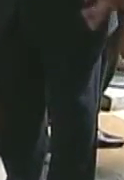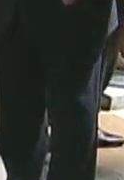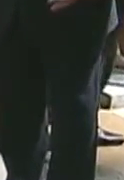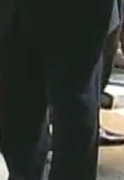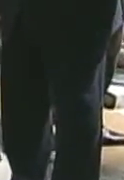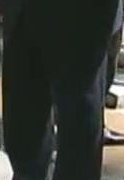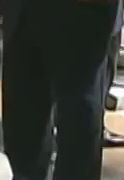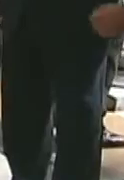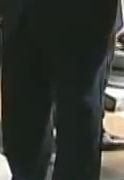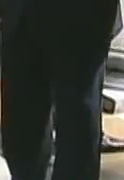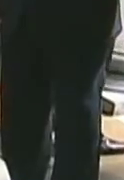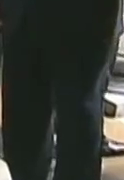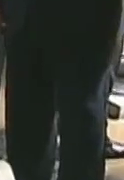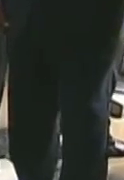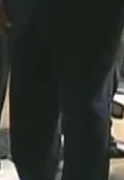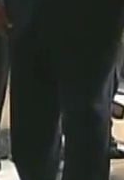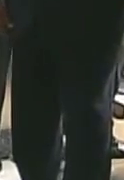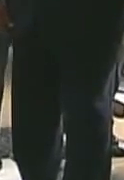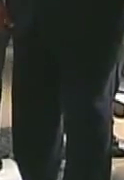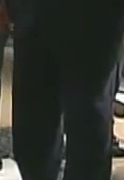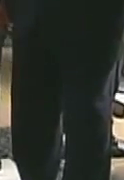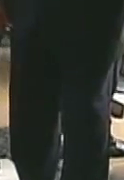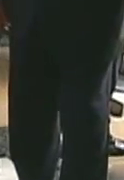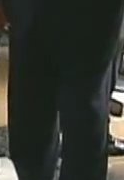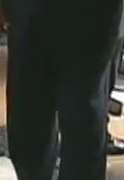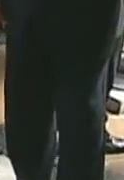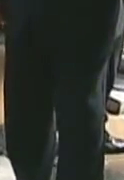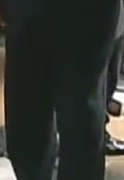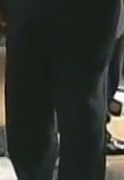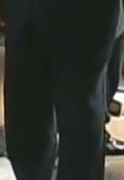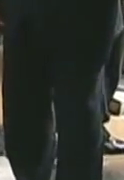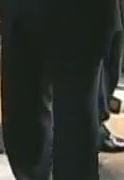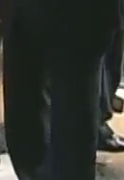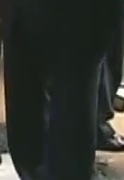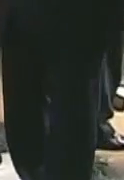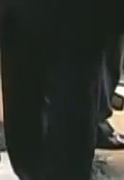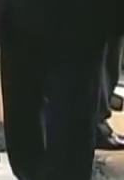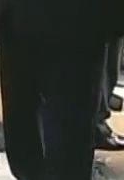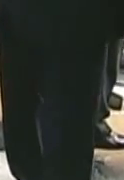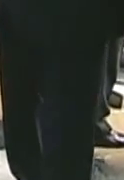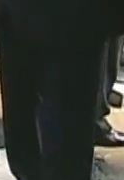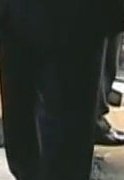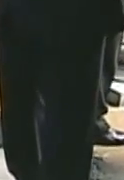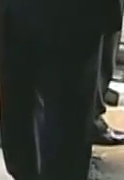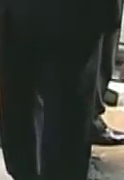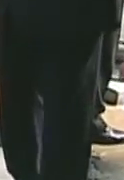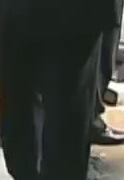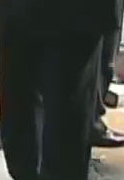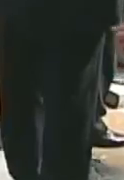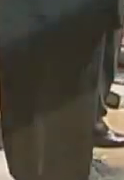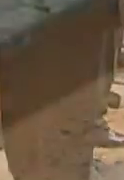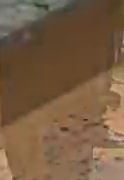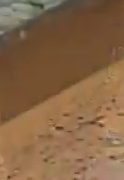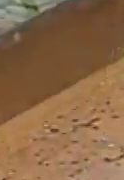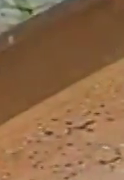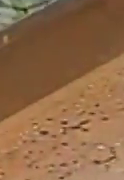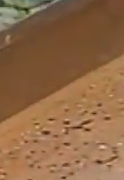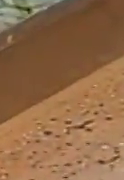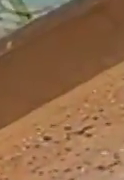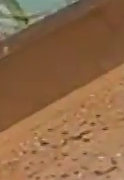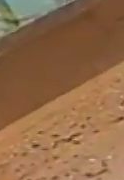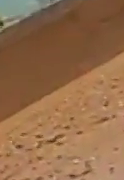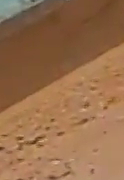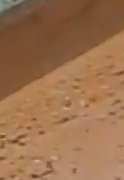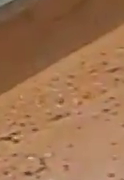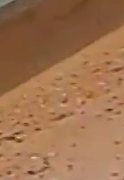Desde los espacios de la Casa Amarilla en el casco de la ciudad capital, donde se desarrolla la inauguración de la 14ª edición de la